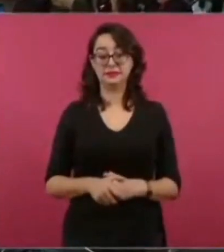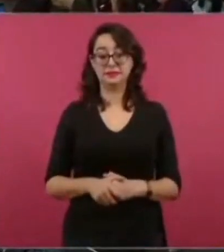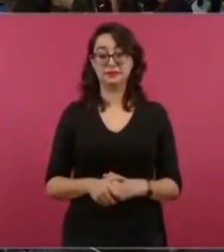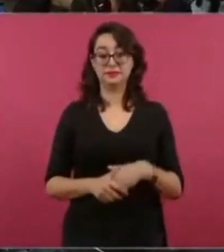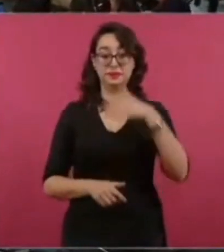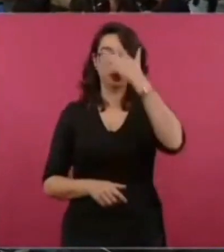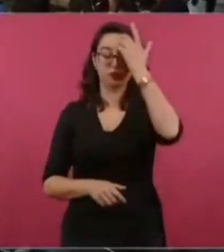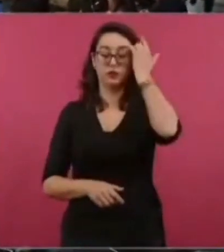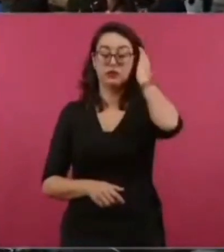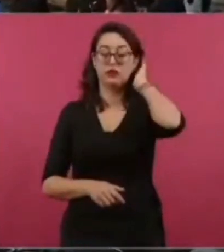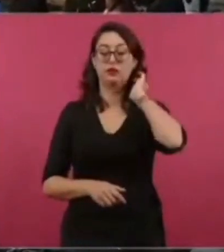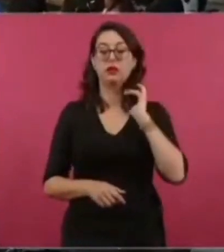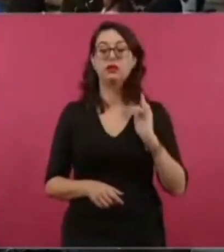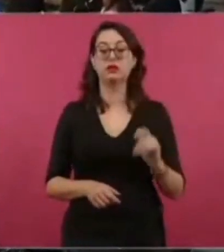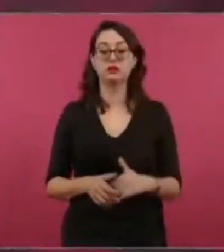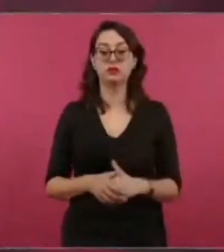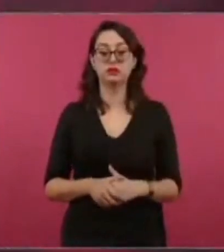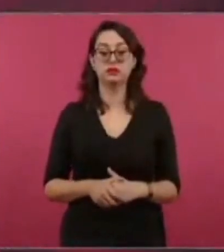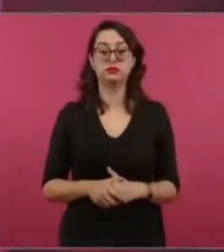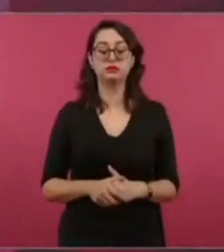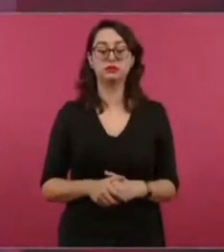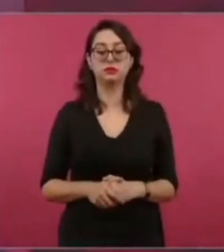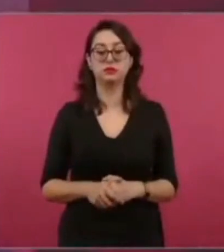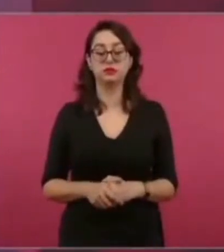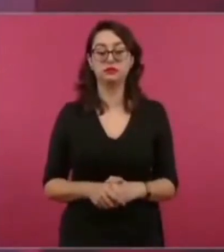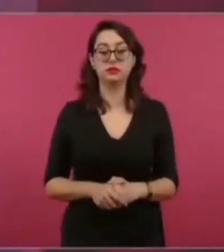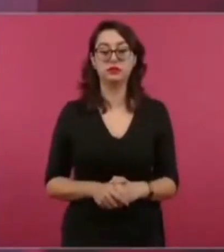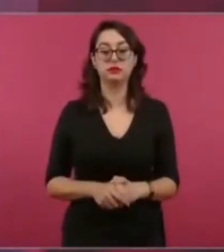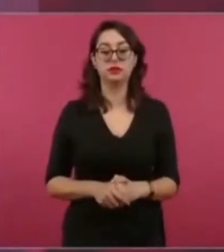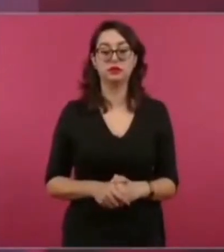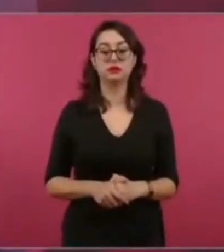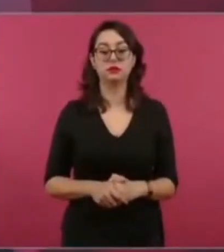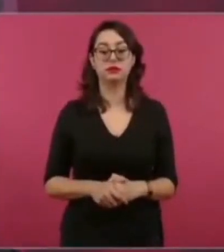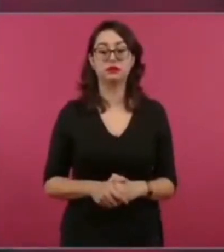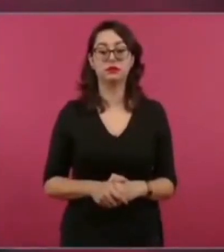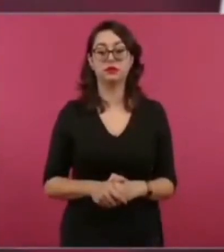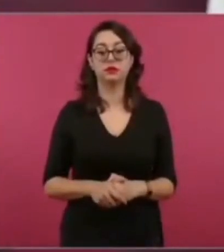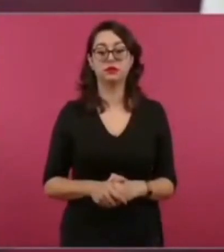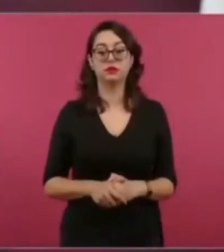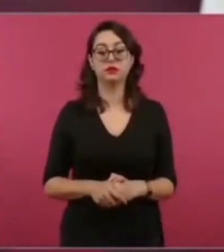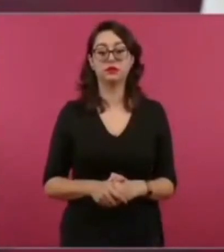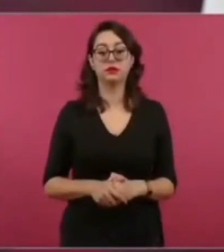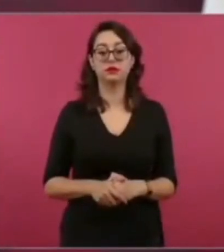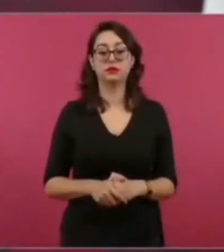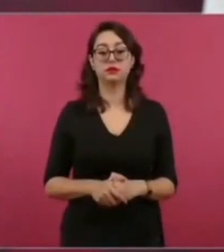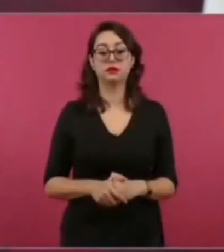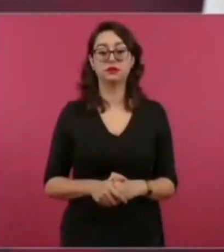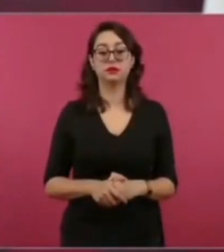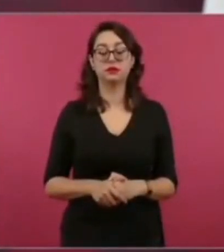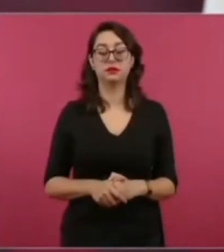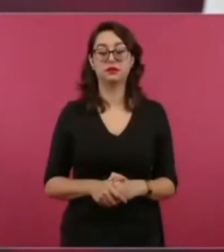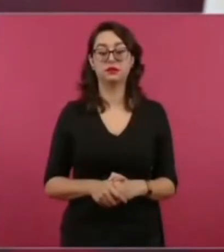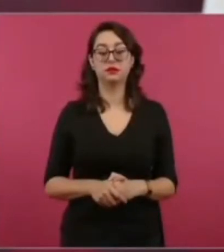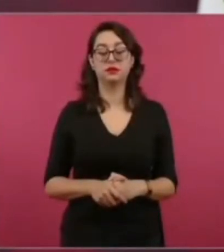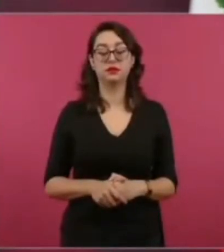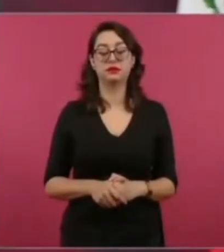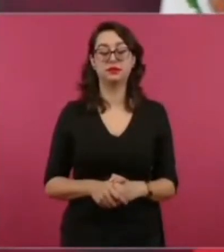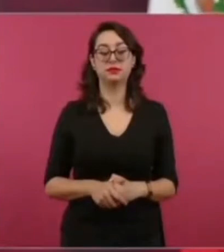Cuando les decía de este personaje que dice, no los he leído y no los voy a